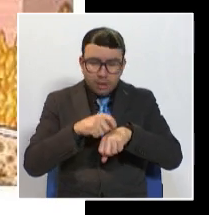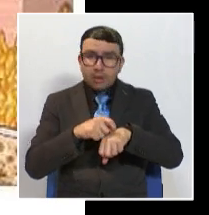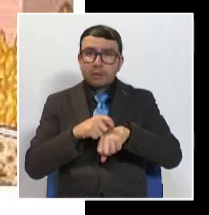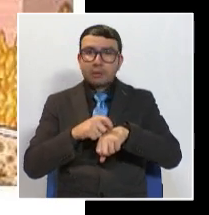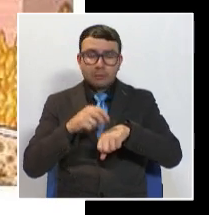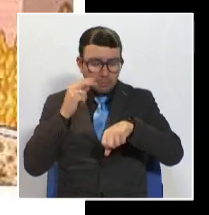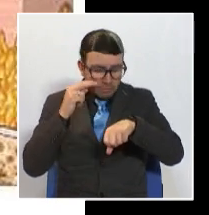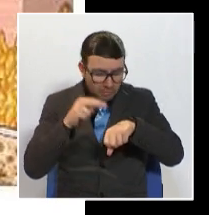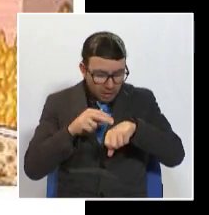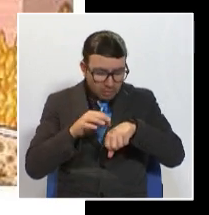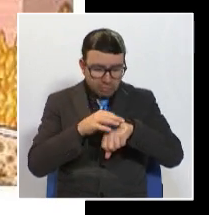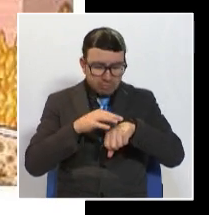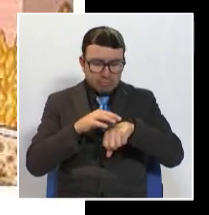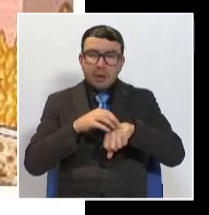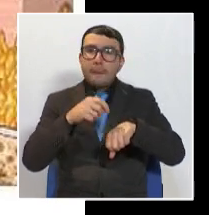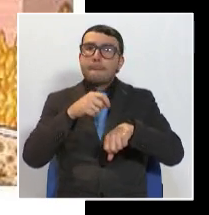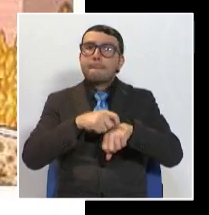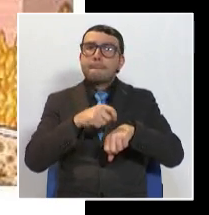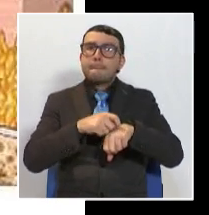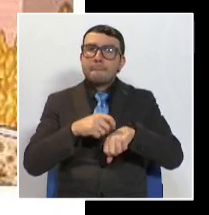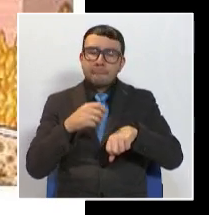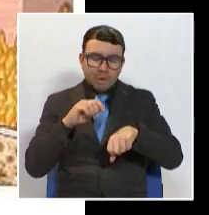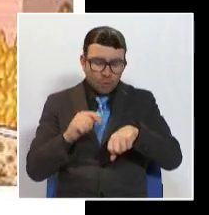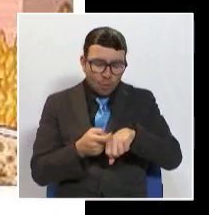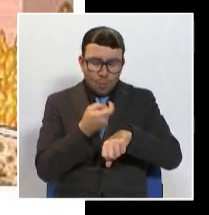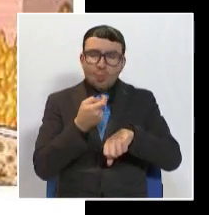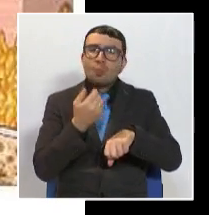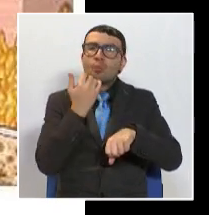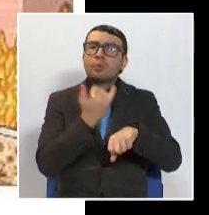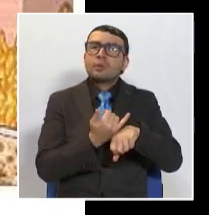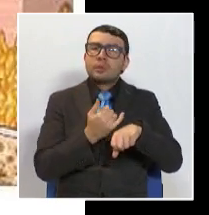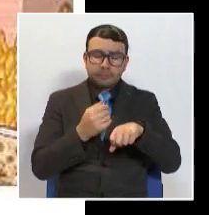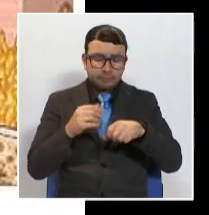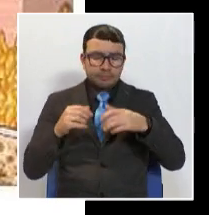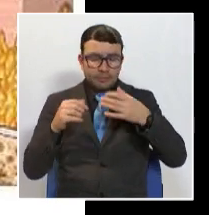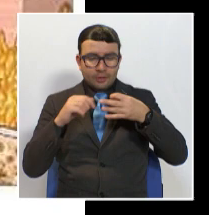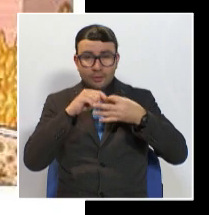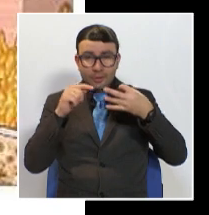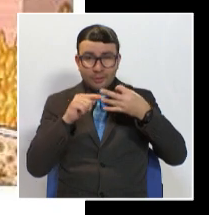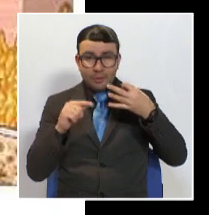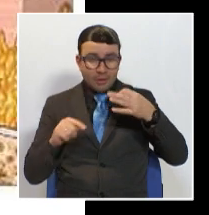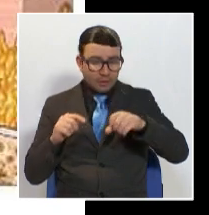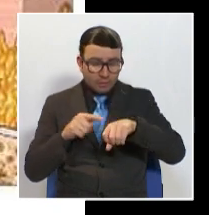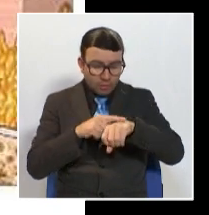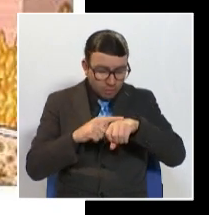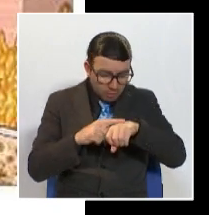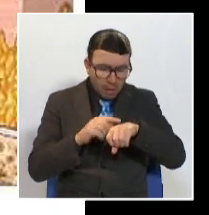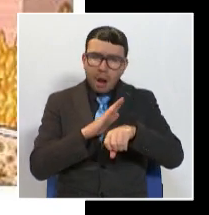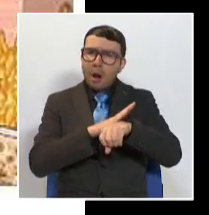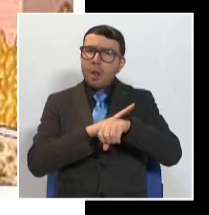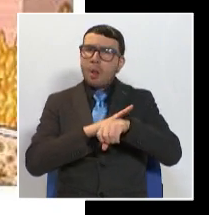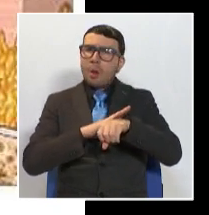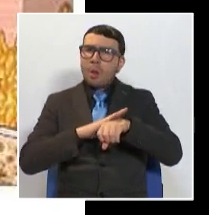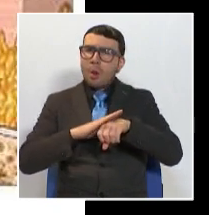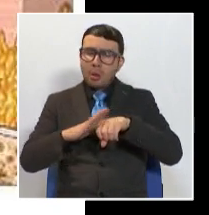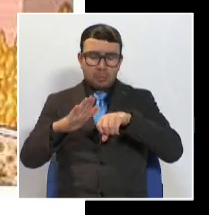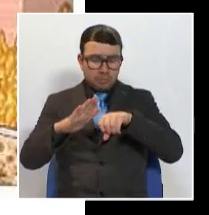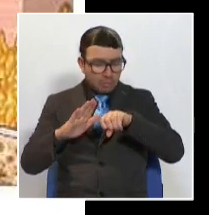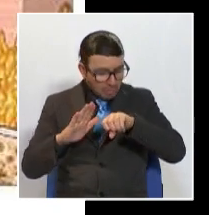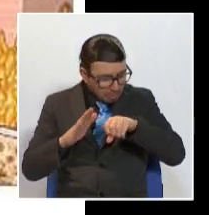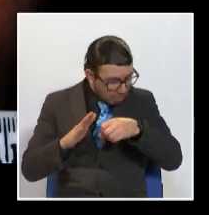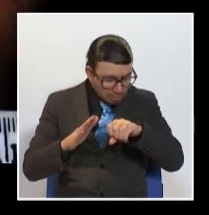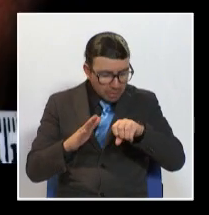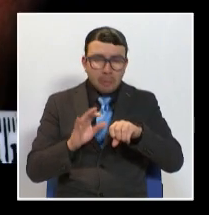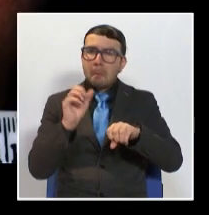pérdida parcial de la capa superior de la piel, en este caso de la epidermis, y que cicatriza rápidamente y no deja ninguna